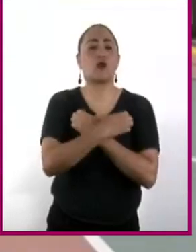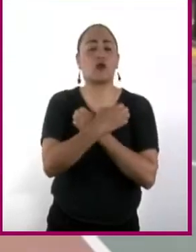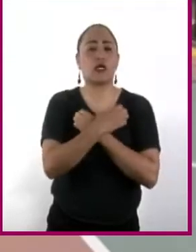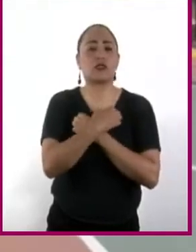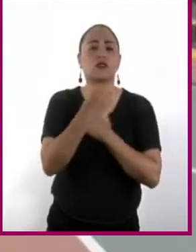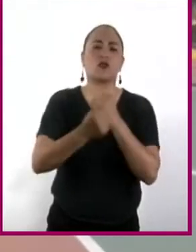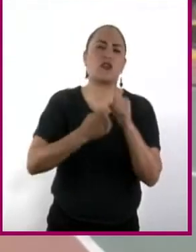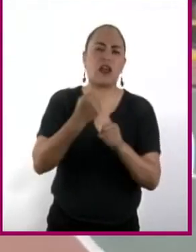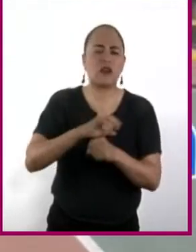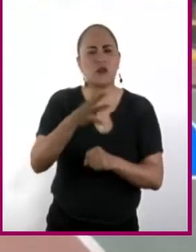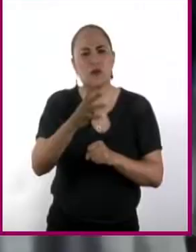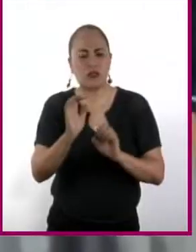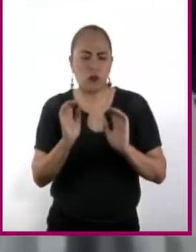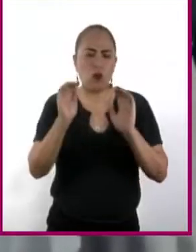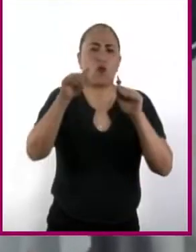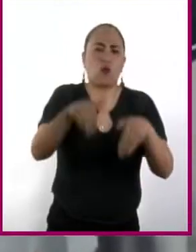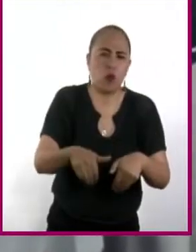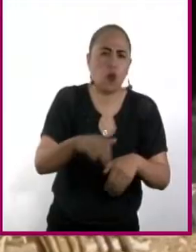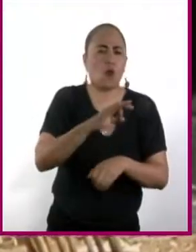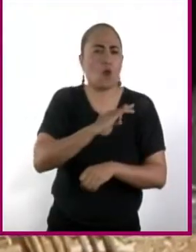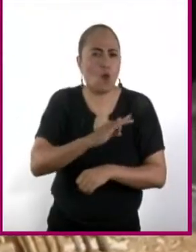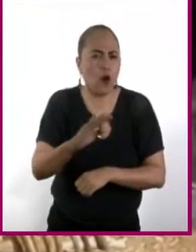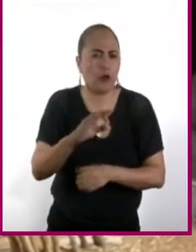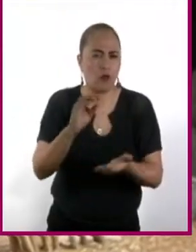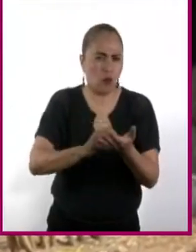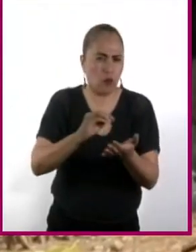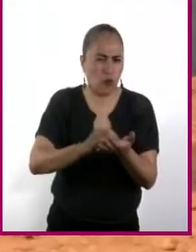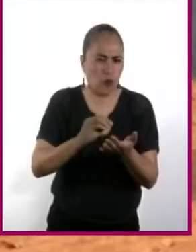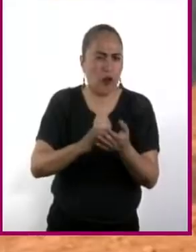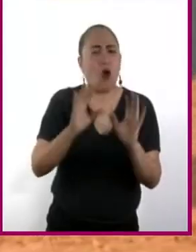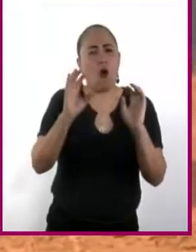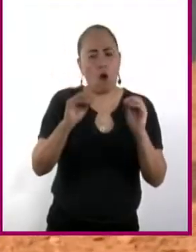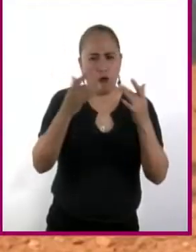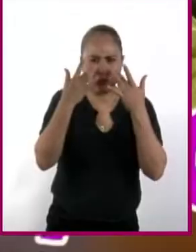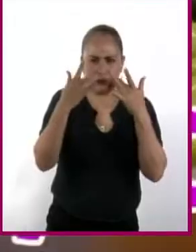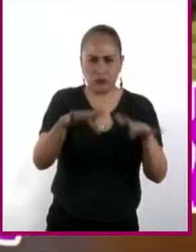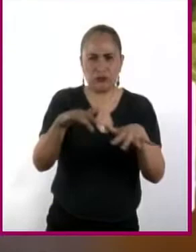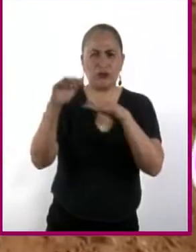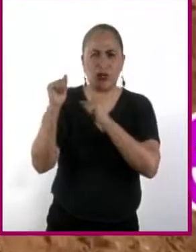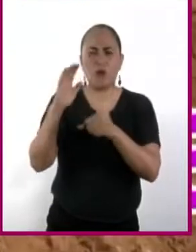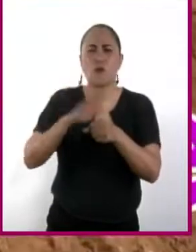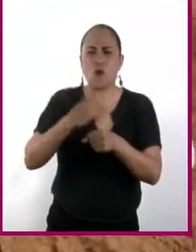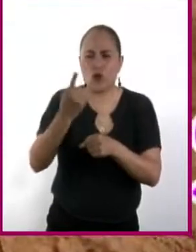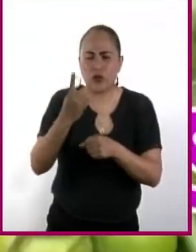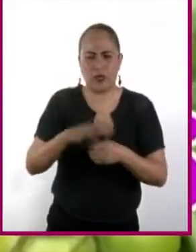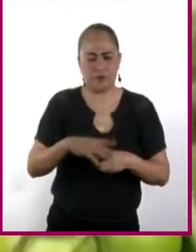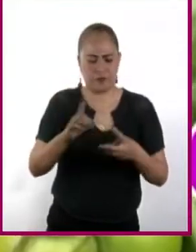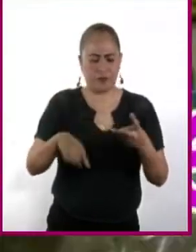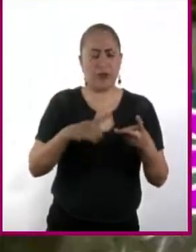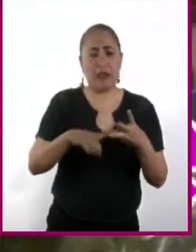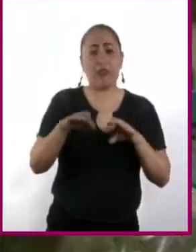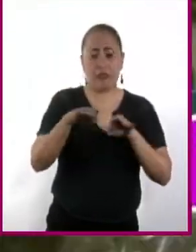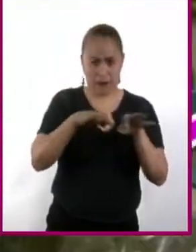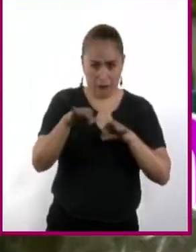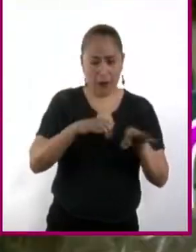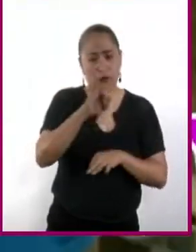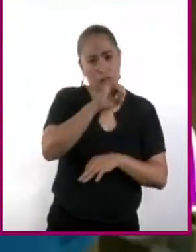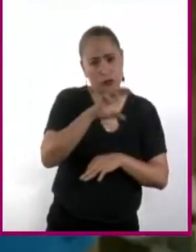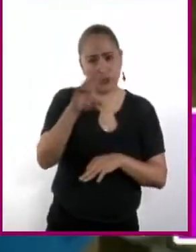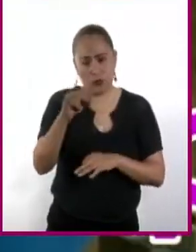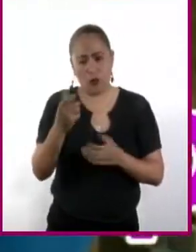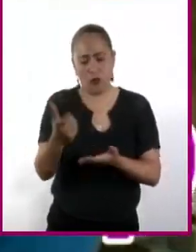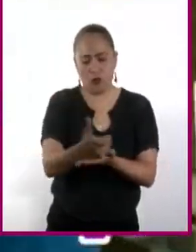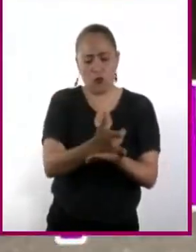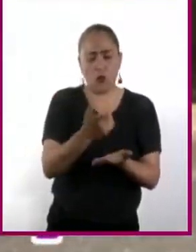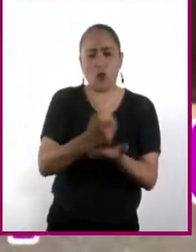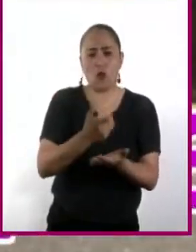tienen posibilidad de cursar y las razones por las que desertan. Si tienen trabajo, cuál es el promedio de ingreso